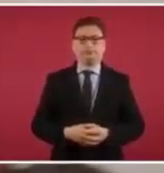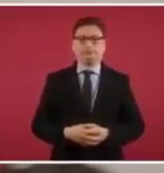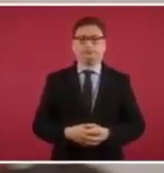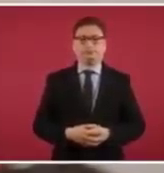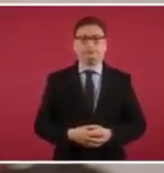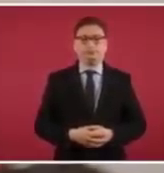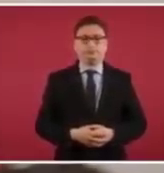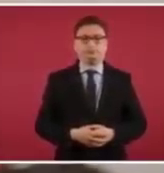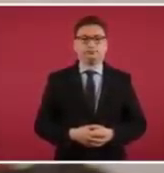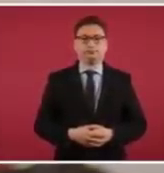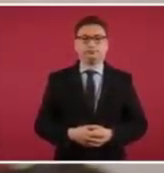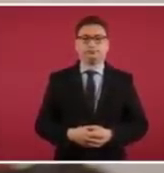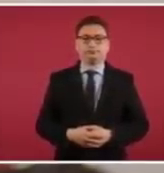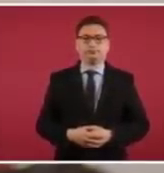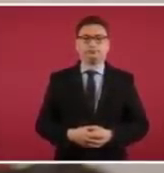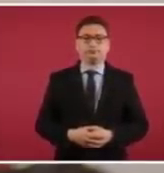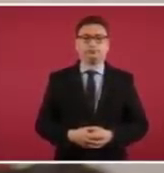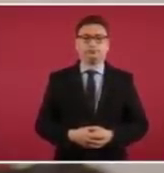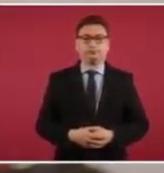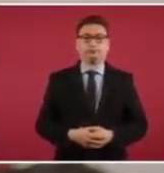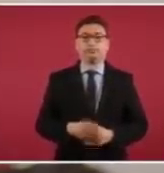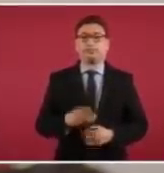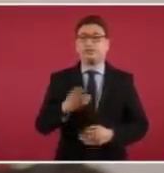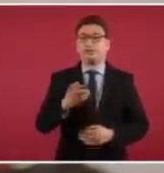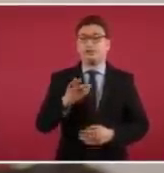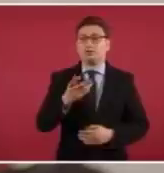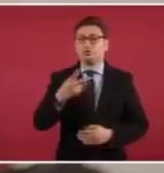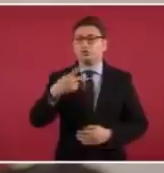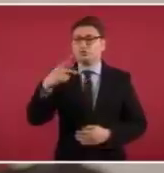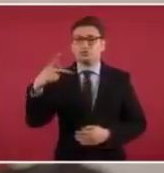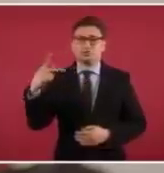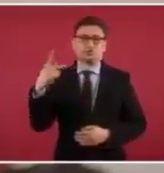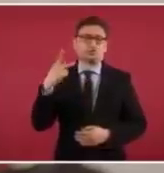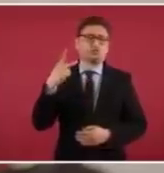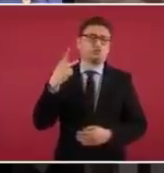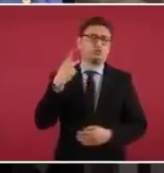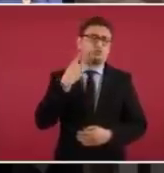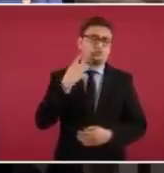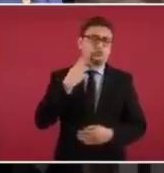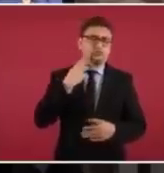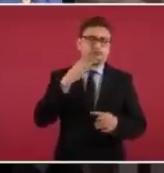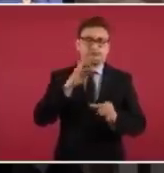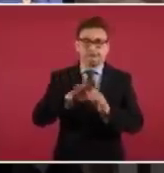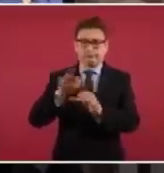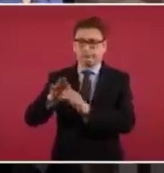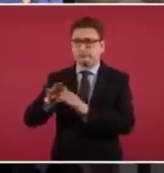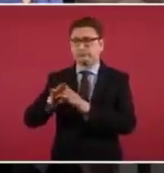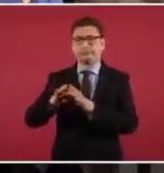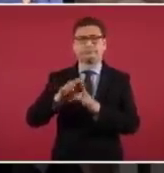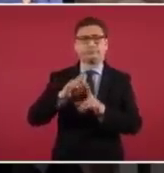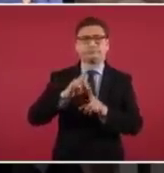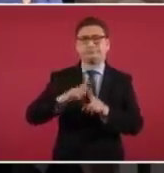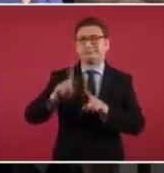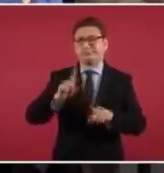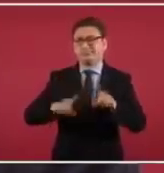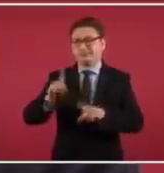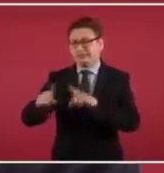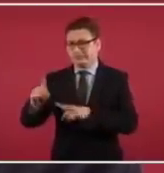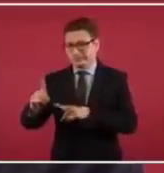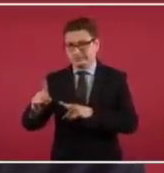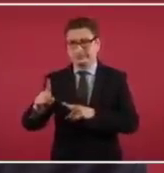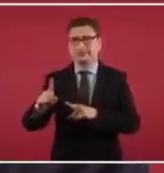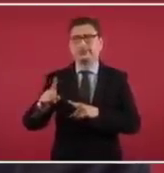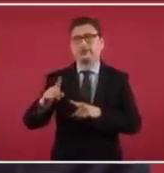la política electoral, las diferencias que se tienen